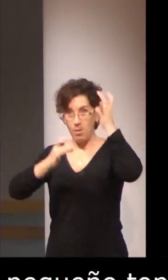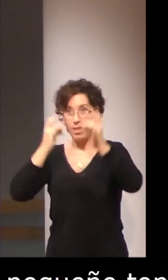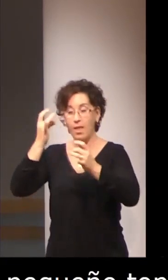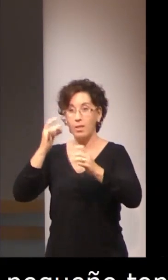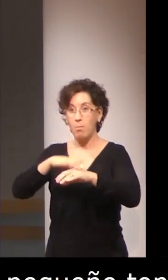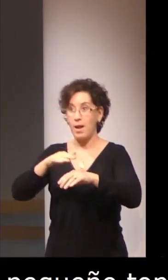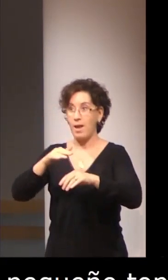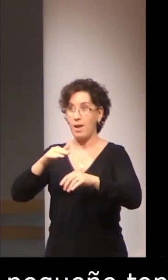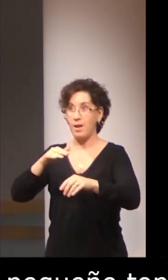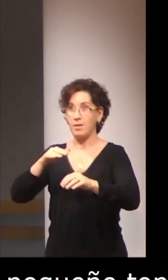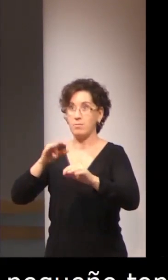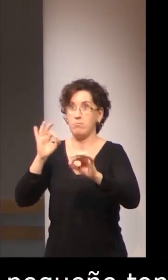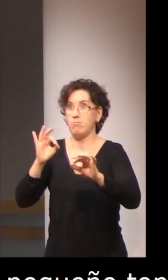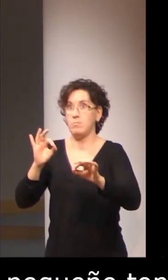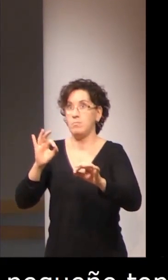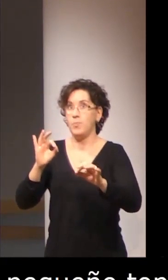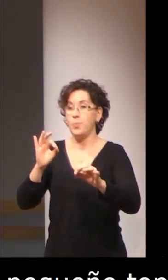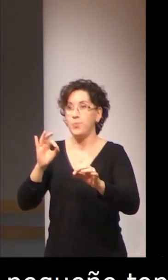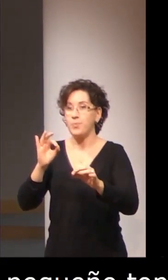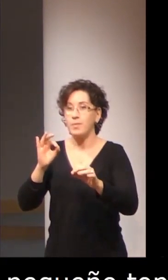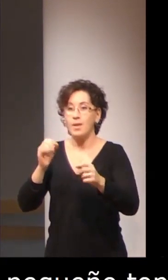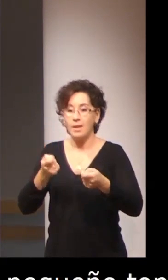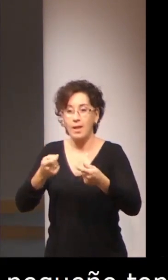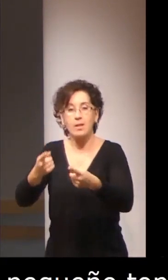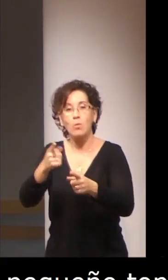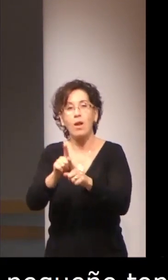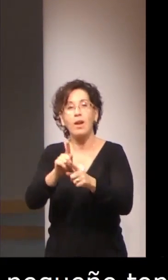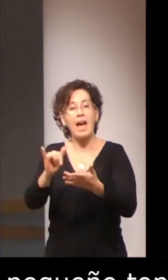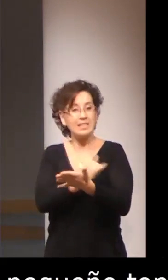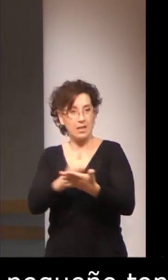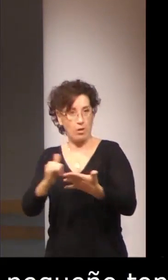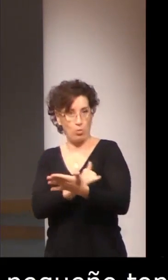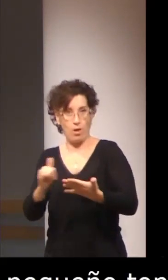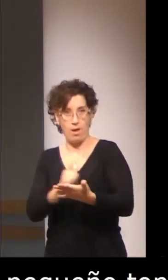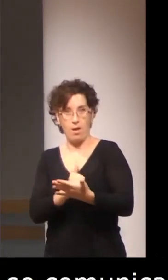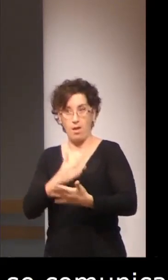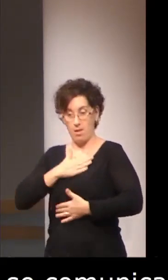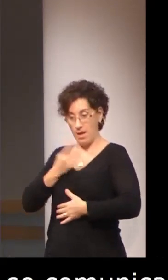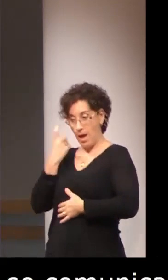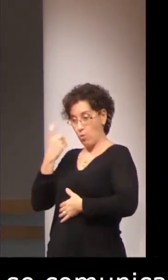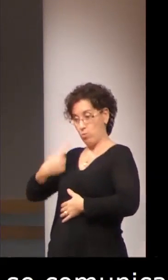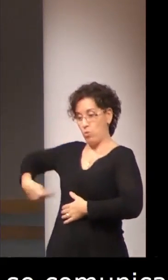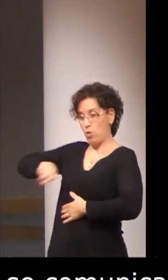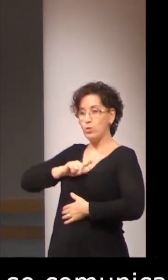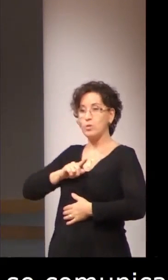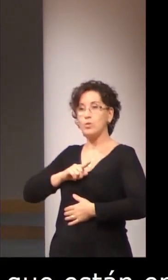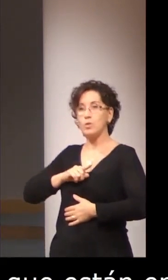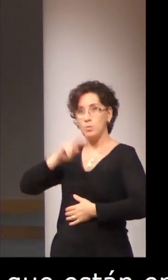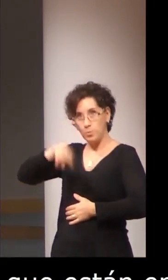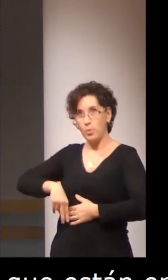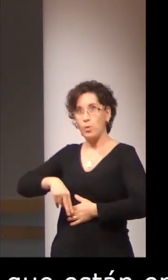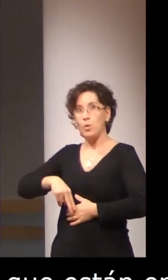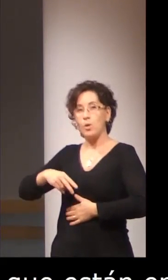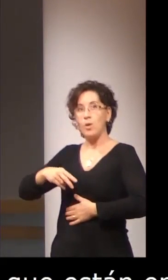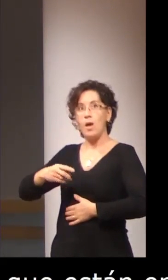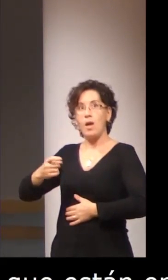planteadas en el seno de una asignatura como una proyección al al al entorno porque los estudiantes salen de